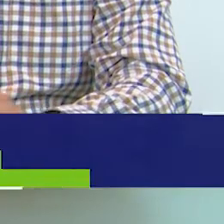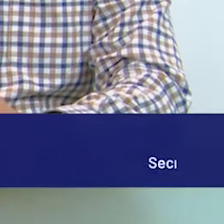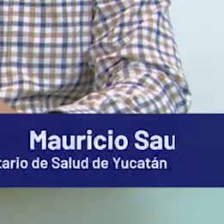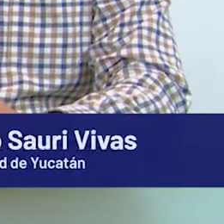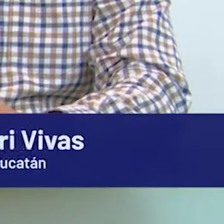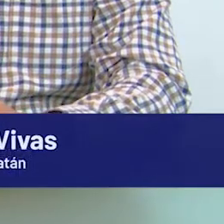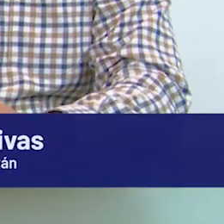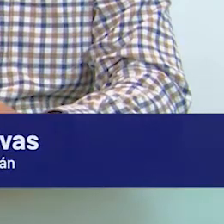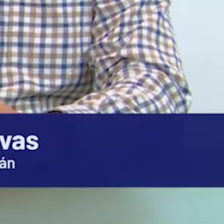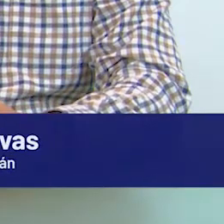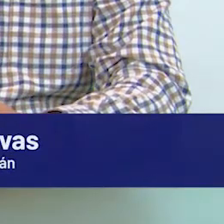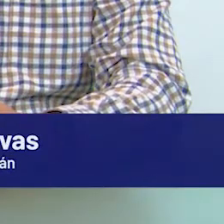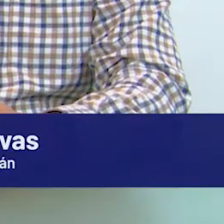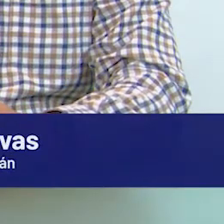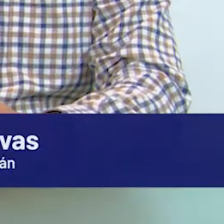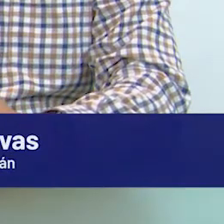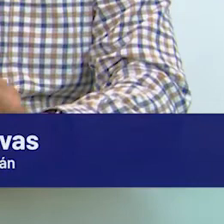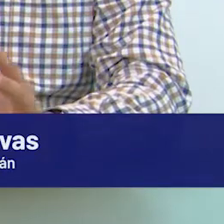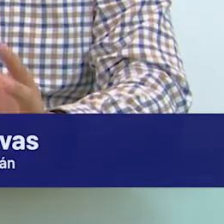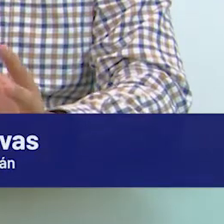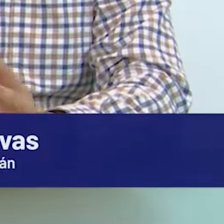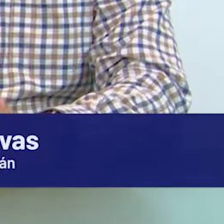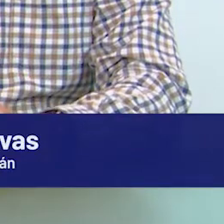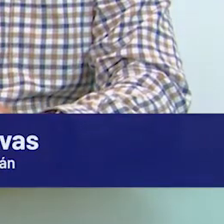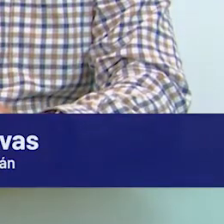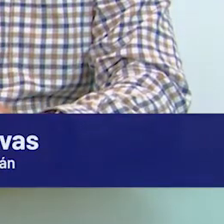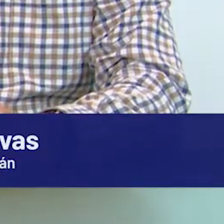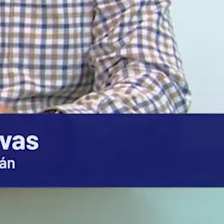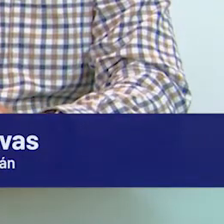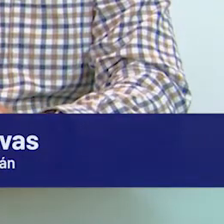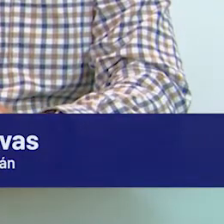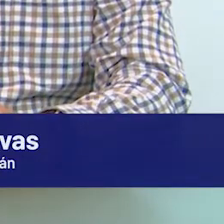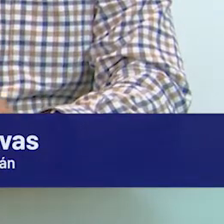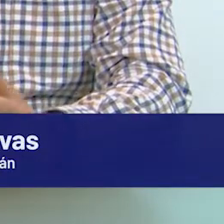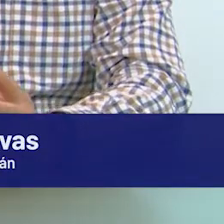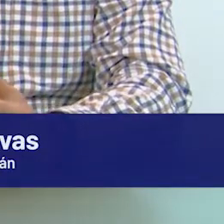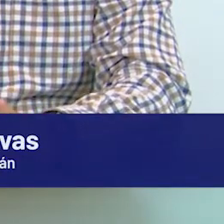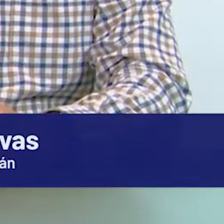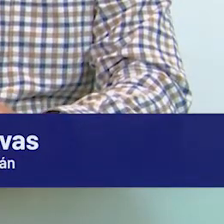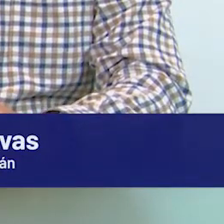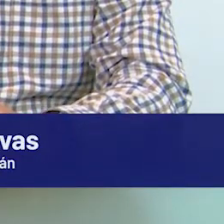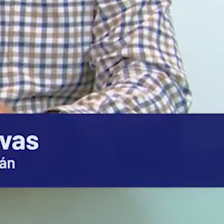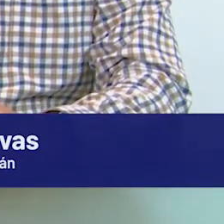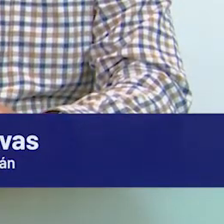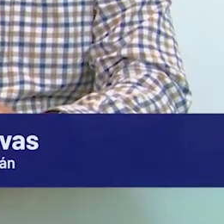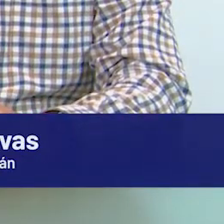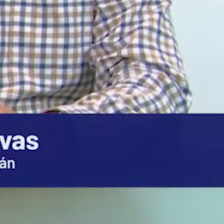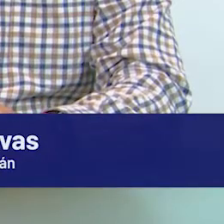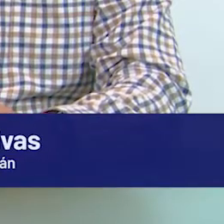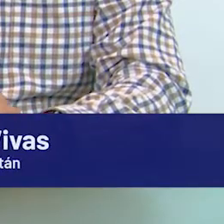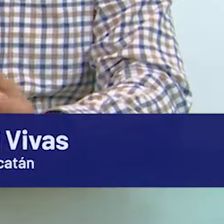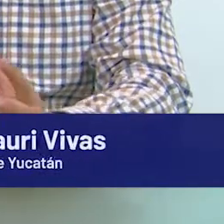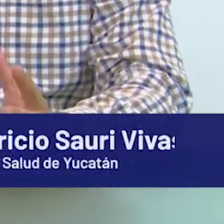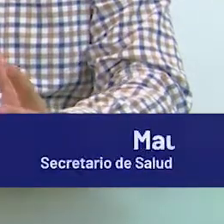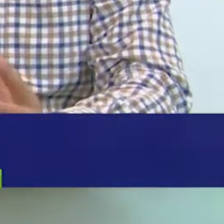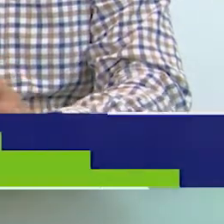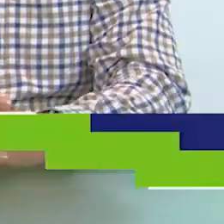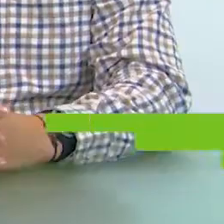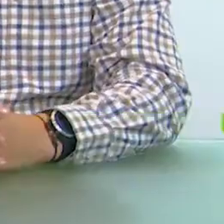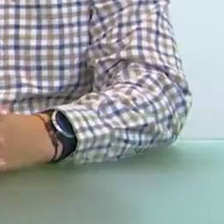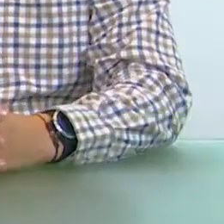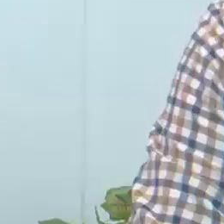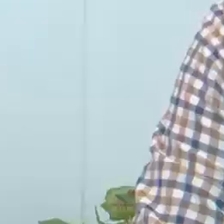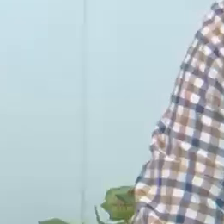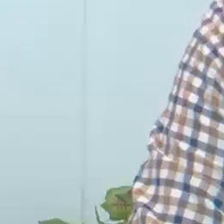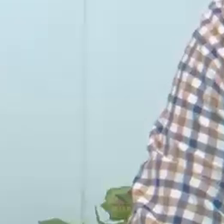Muy buenas tardes. A continuación daremos a conocer el parte médico y el comportamiento del COVID-19 en nuestro estado de Yucatán. Doctor Isaac.